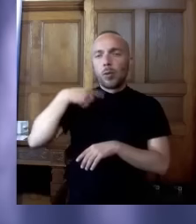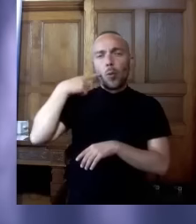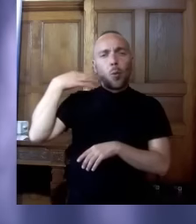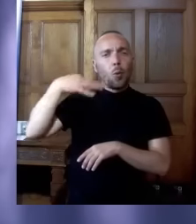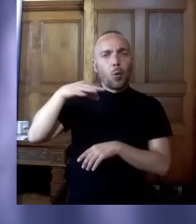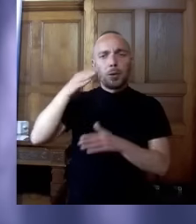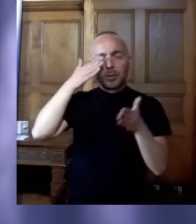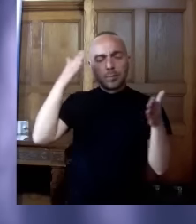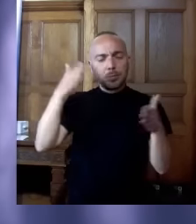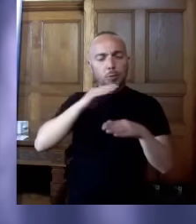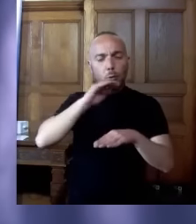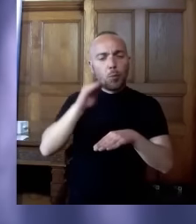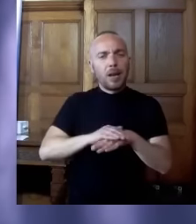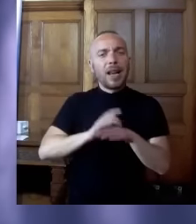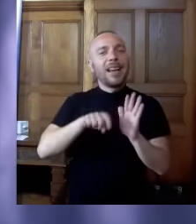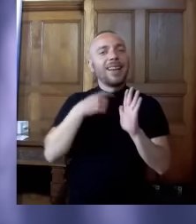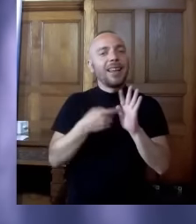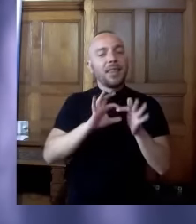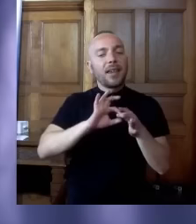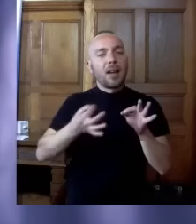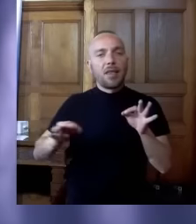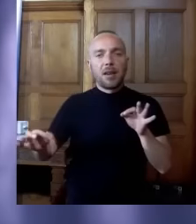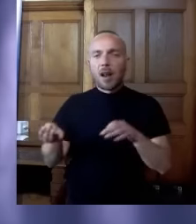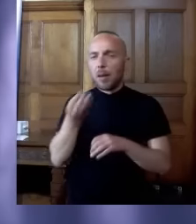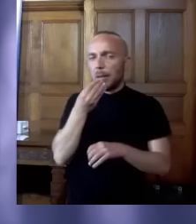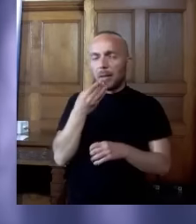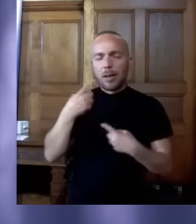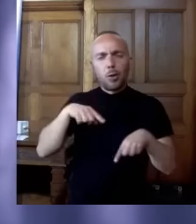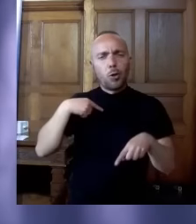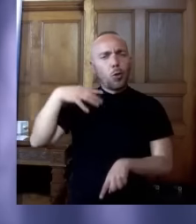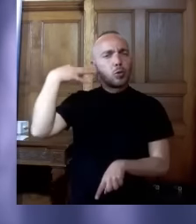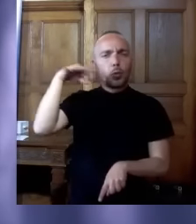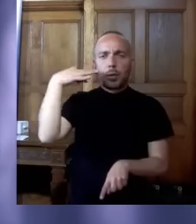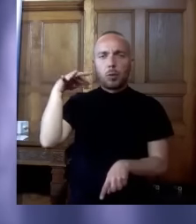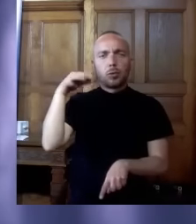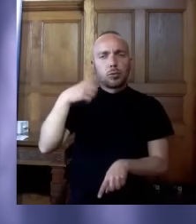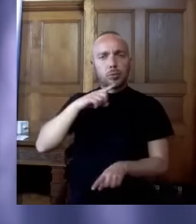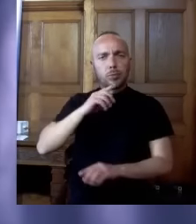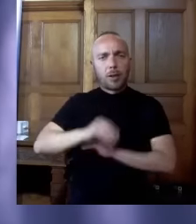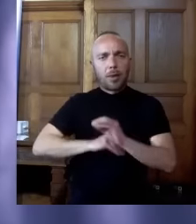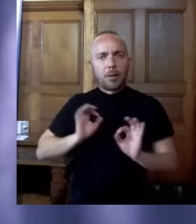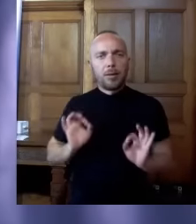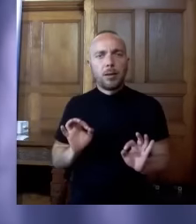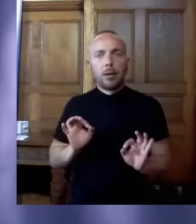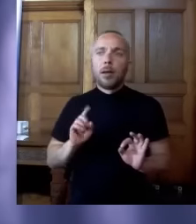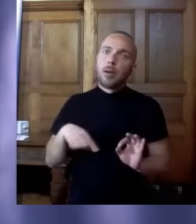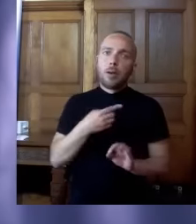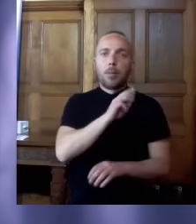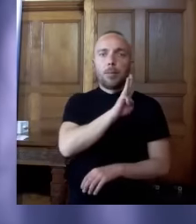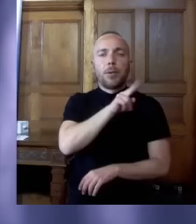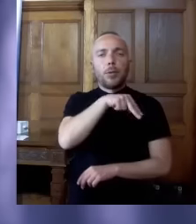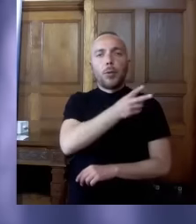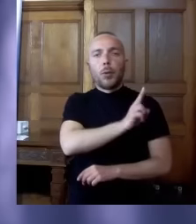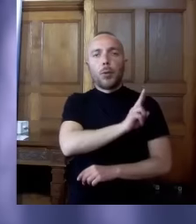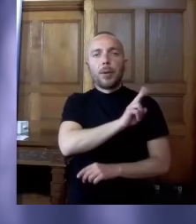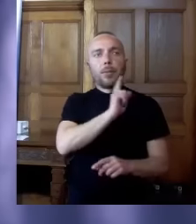cumplimiento de la ley de cadena alimentaria los únicos los únicos que lo hicimos eso sí luego el partido nacionalista Vasco